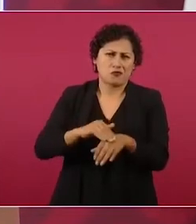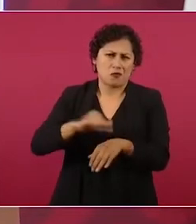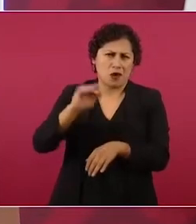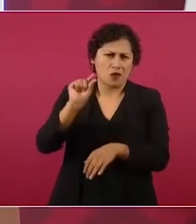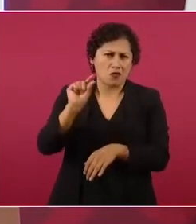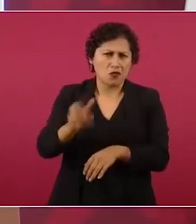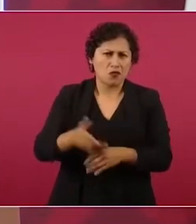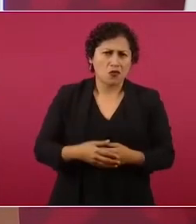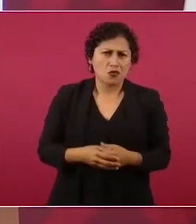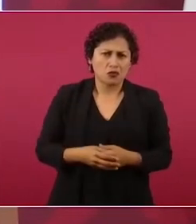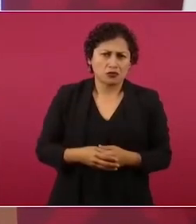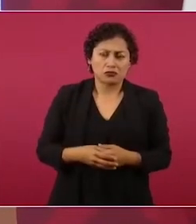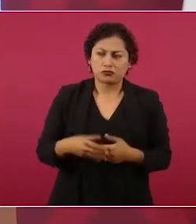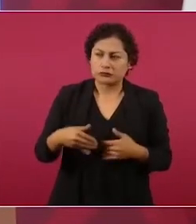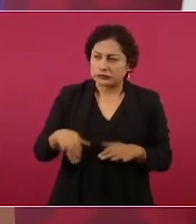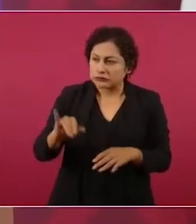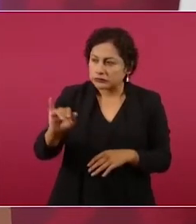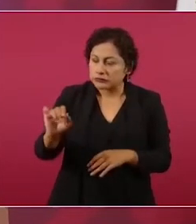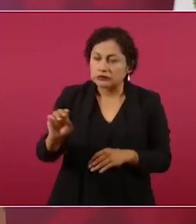Claro, casi 50,